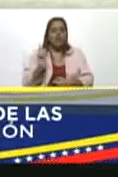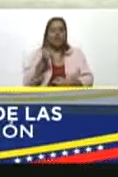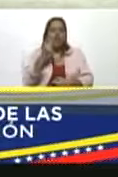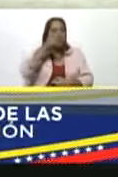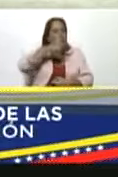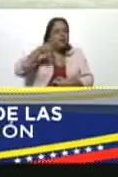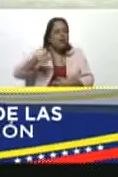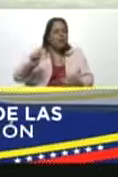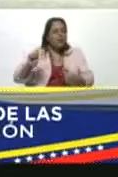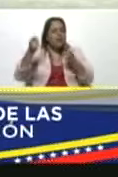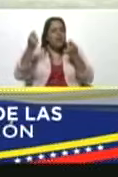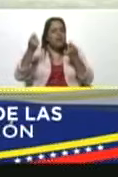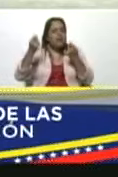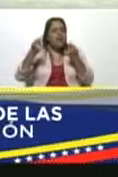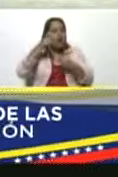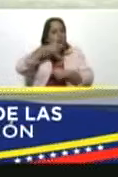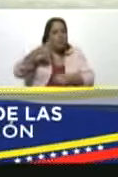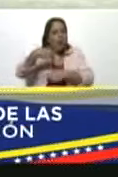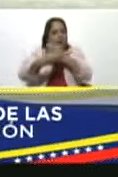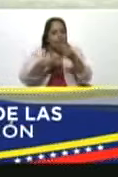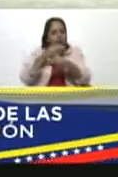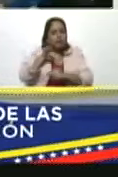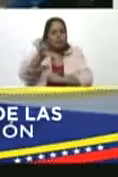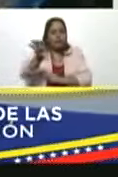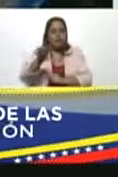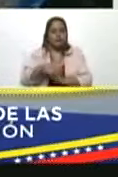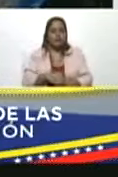el pueblo construye patria.